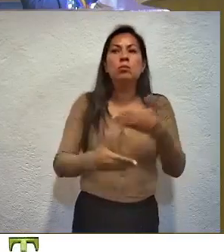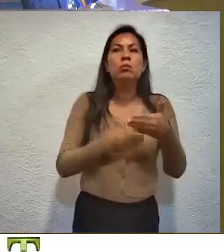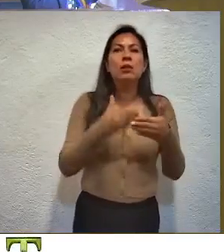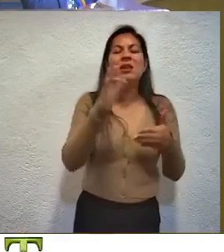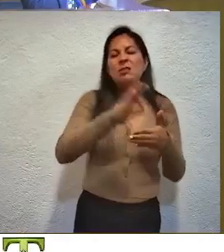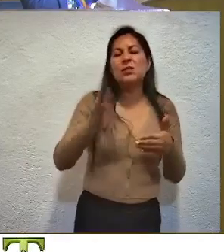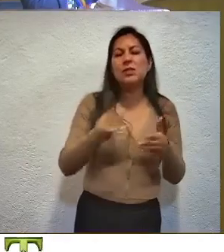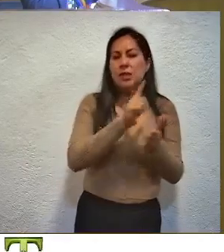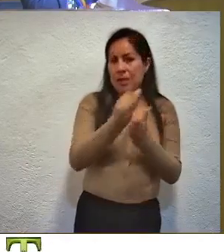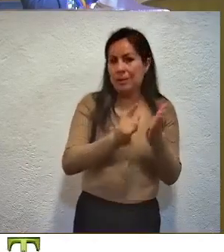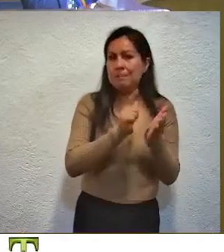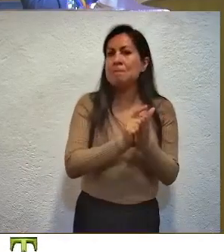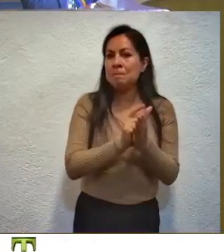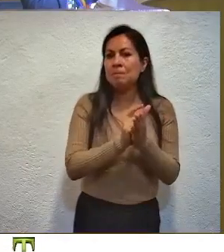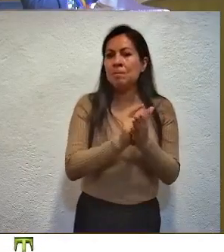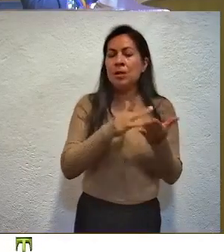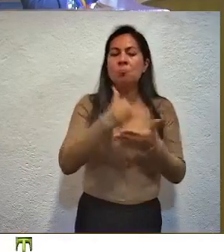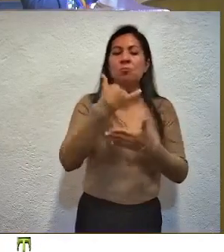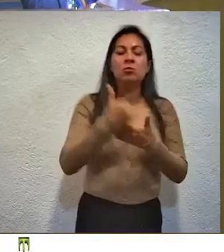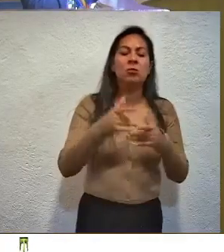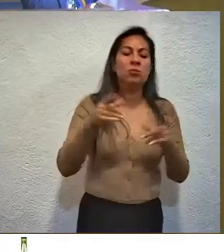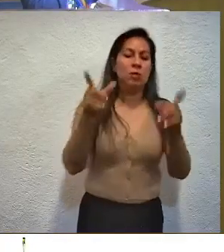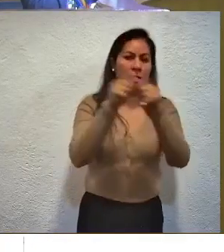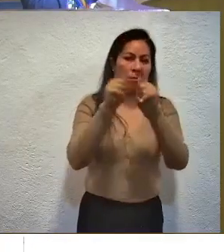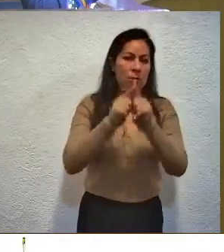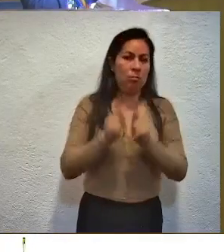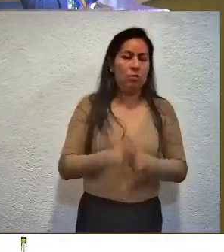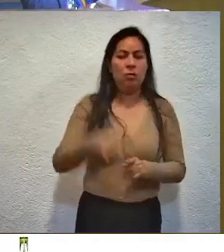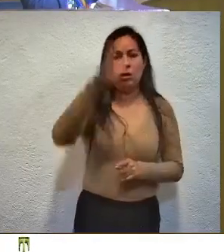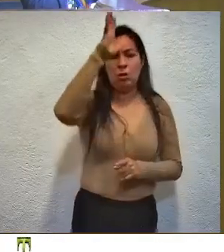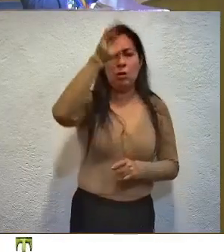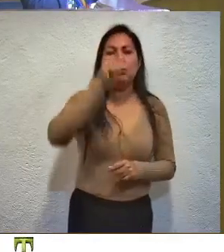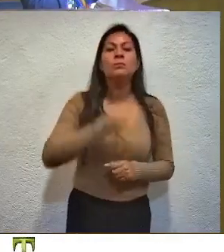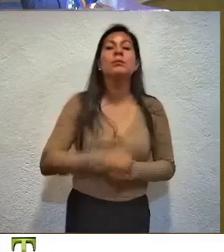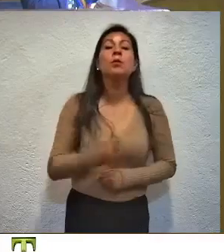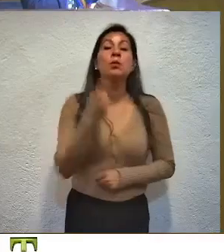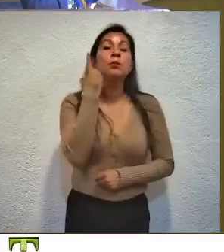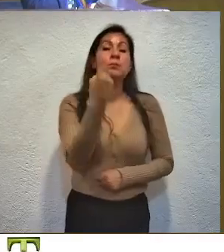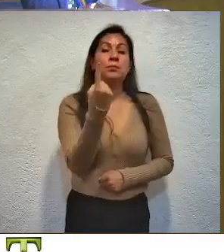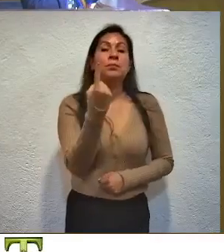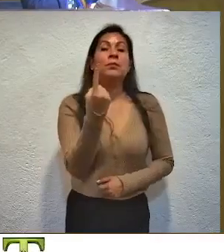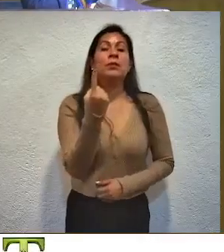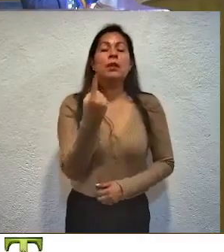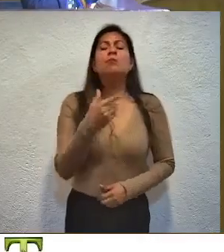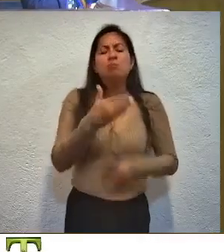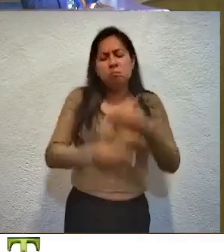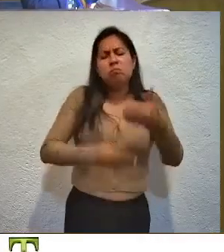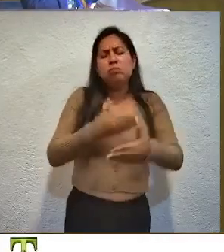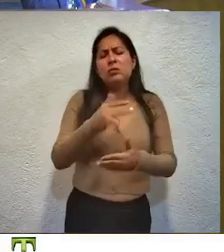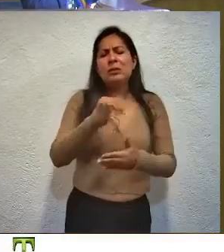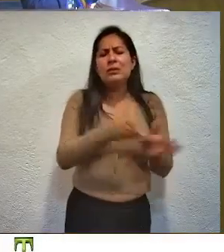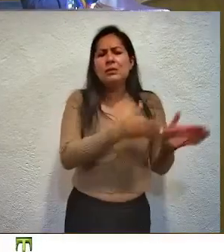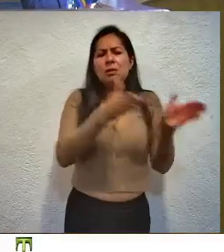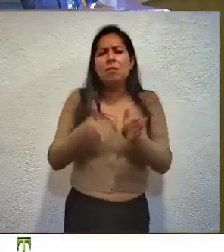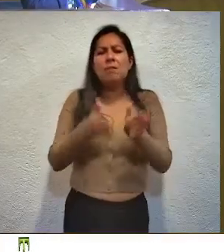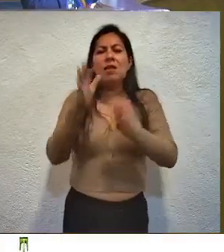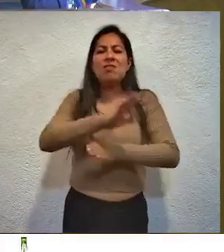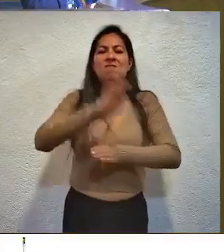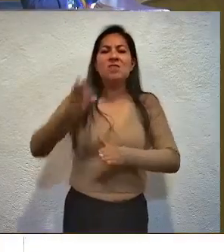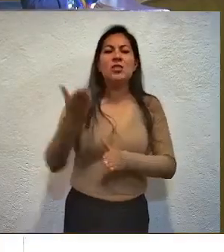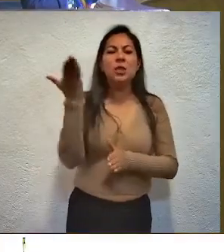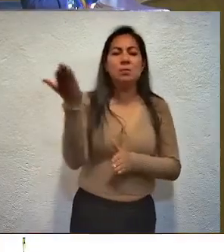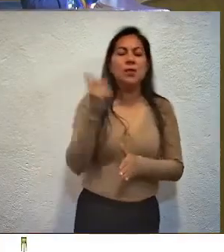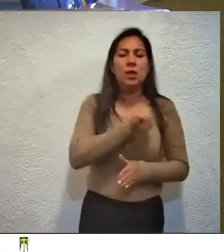términos de ley. El proyecto concluye con los siguientes puntos de acuerdo. Primero, se declara procedente la prórroga de plazo solicitada